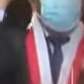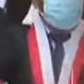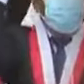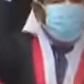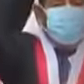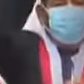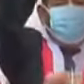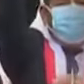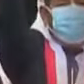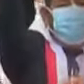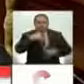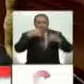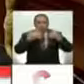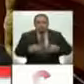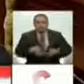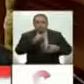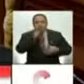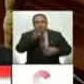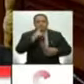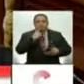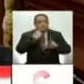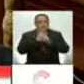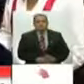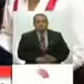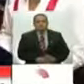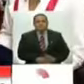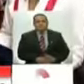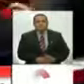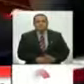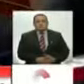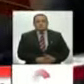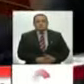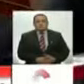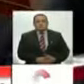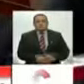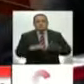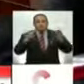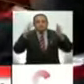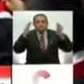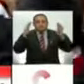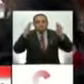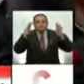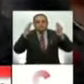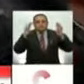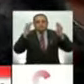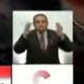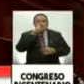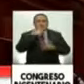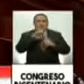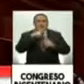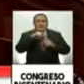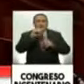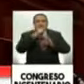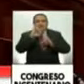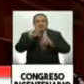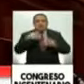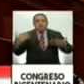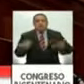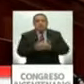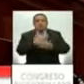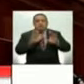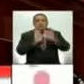x 3 comisiones si tiene 5 parlamentarios de pronto uno o ninguno y ayer se distribuyeron estas